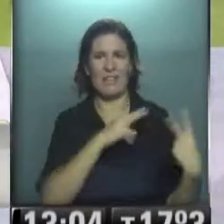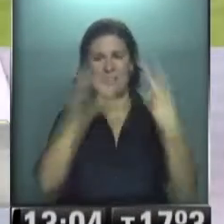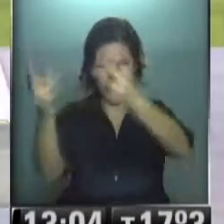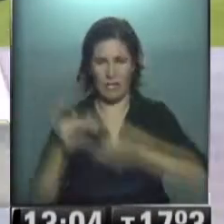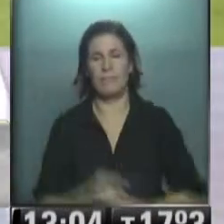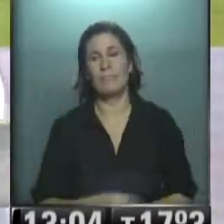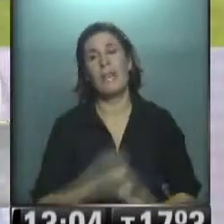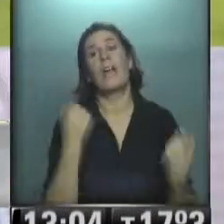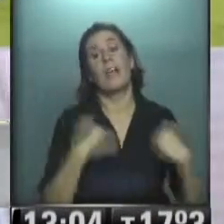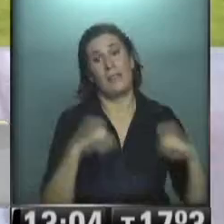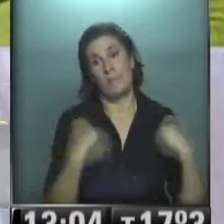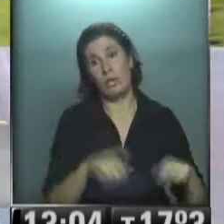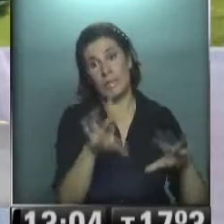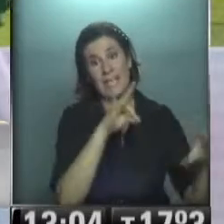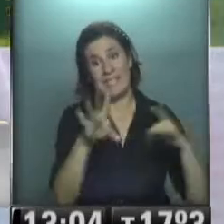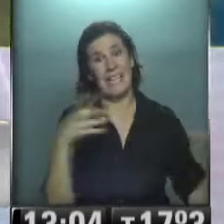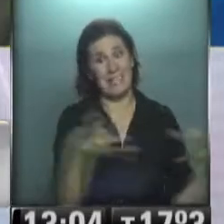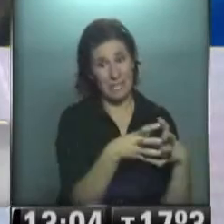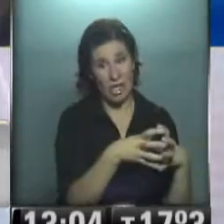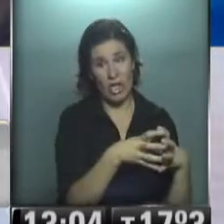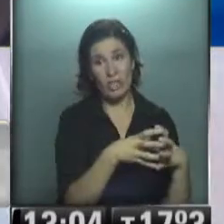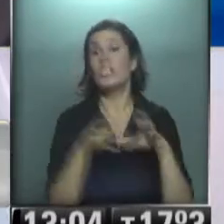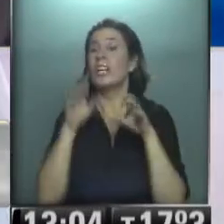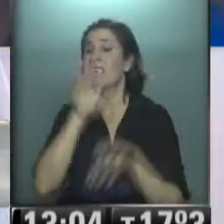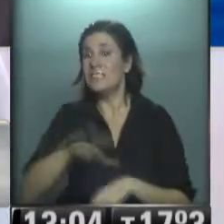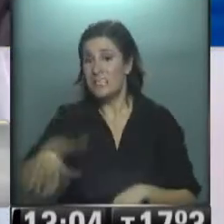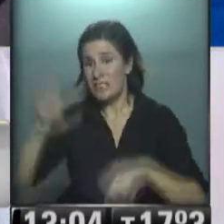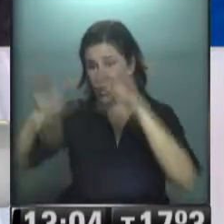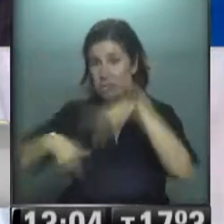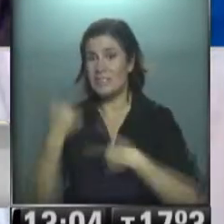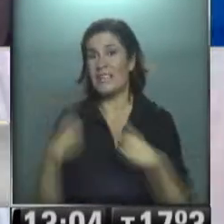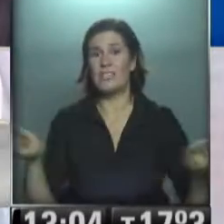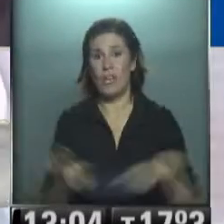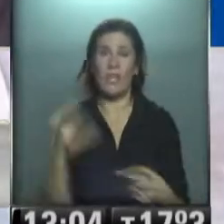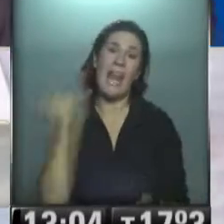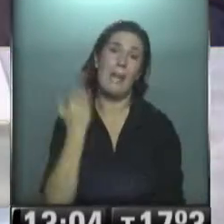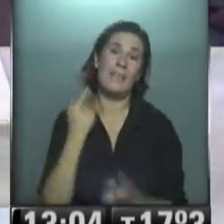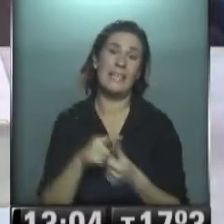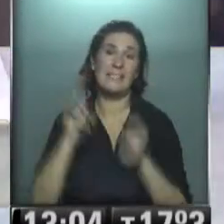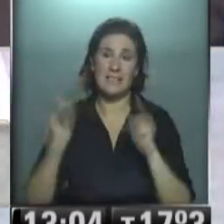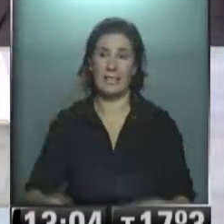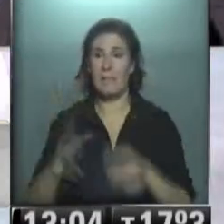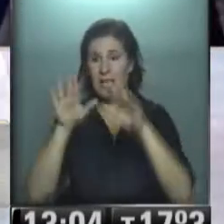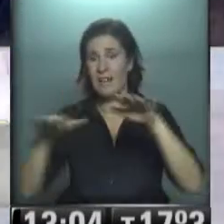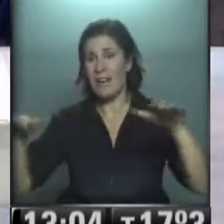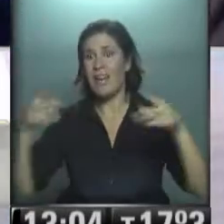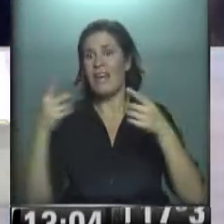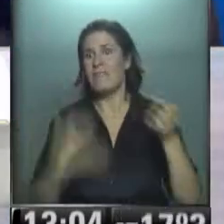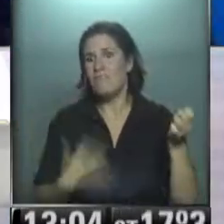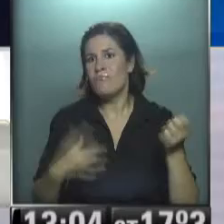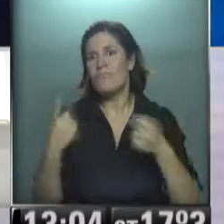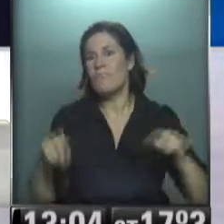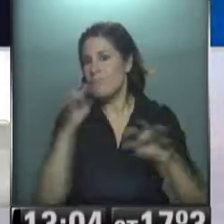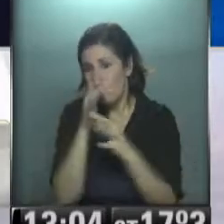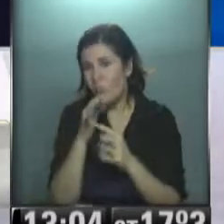los integrantes de nuestra selección, y estos chicos del coro de La Matanza y de la Orquesta Infanto Juvenil que han regalado estas dos melodías que me parece